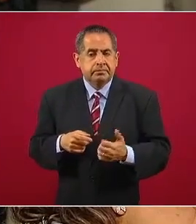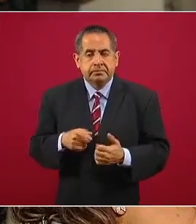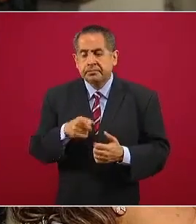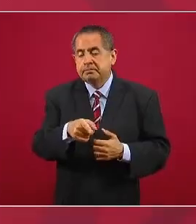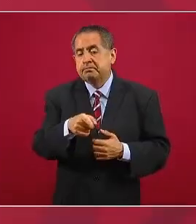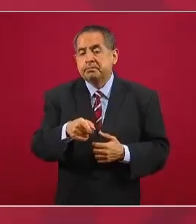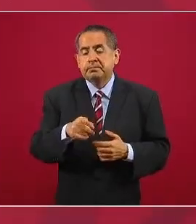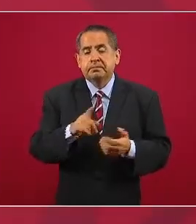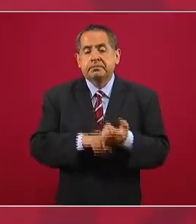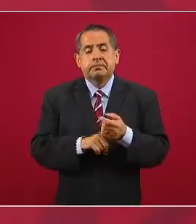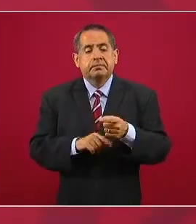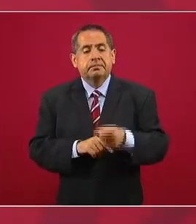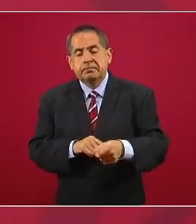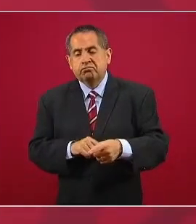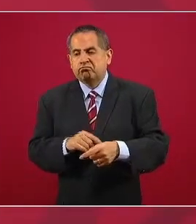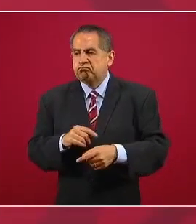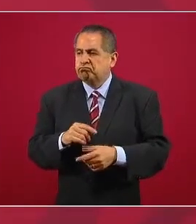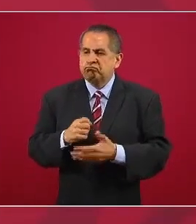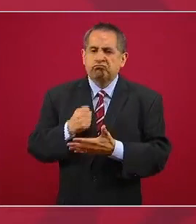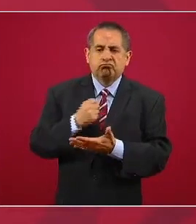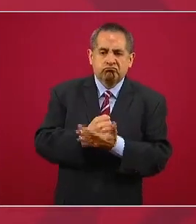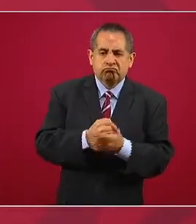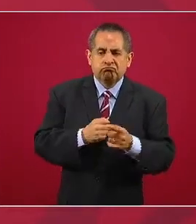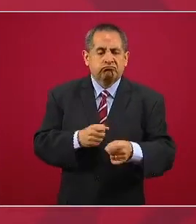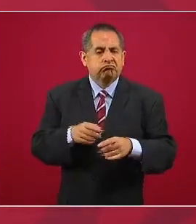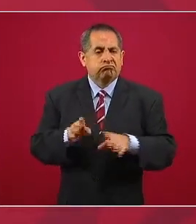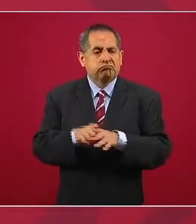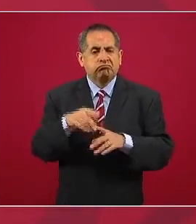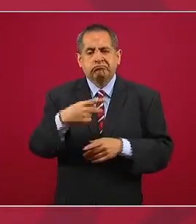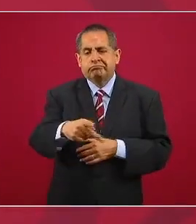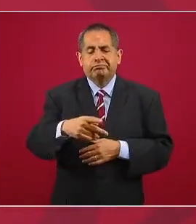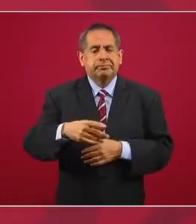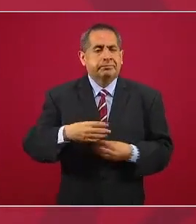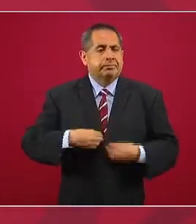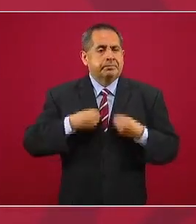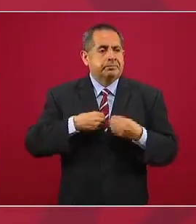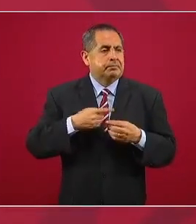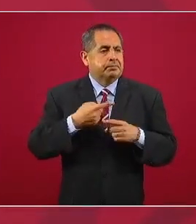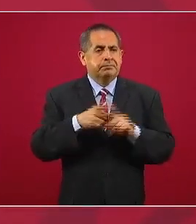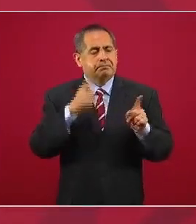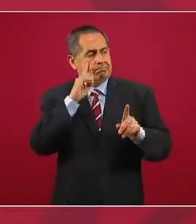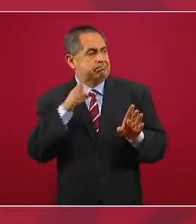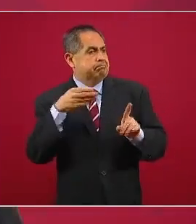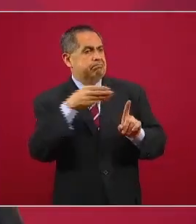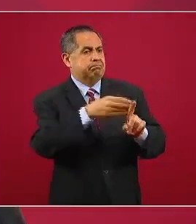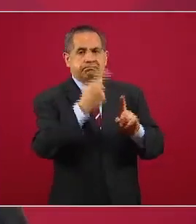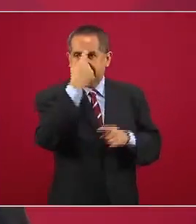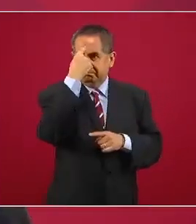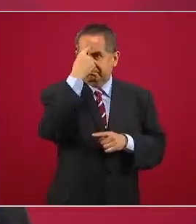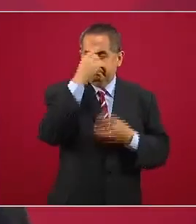se va imponiendo un estilo de vida en